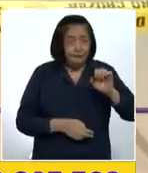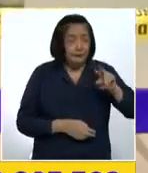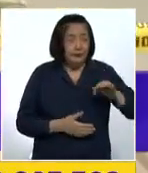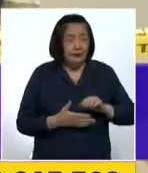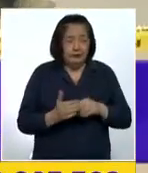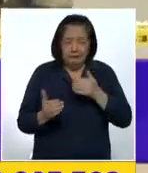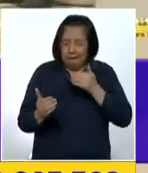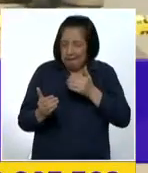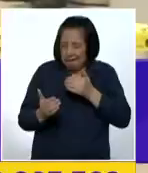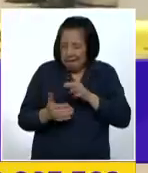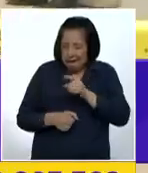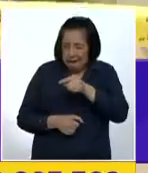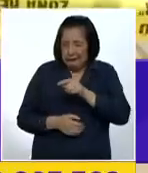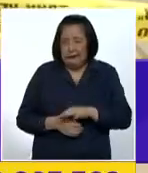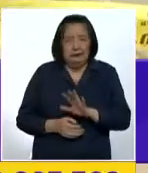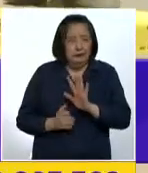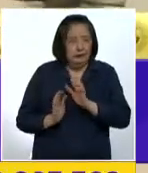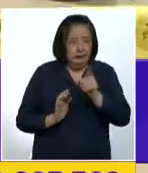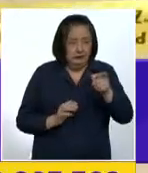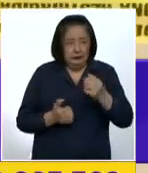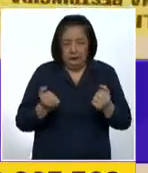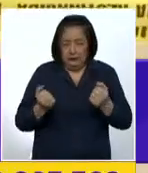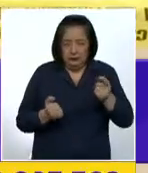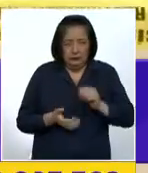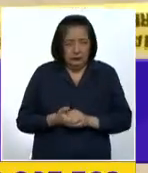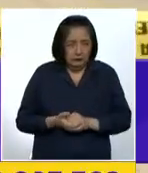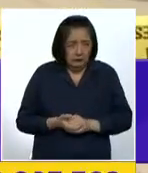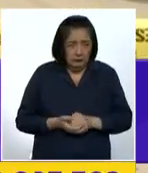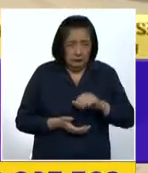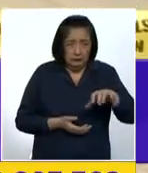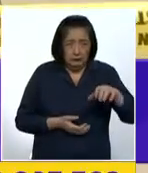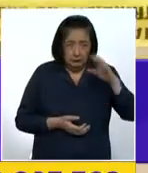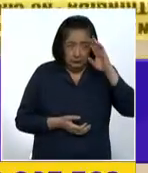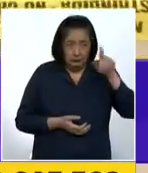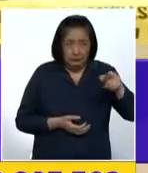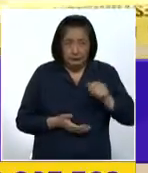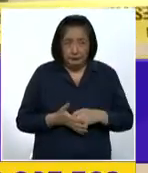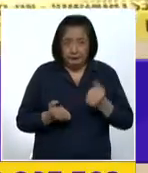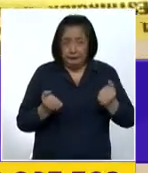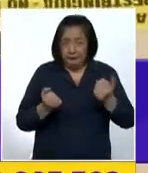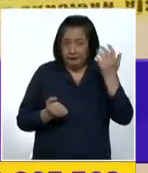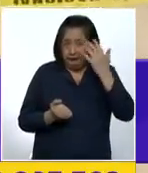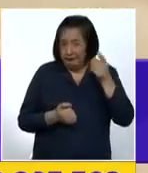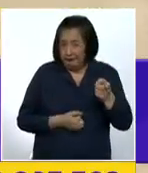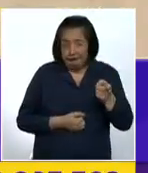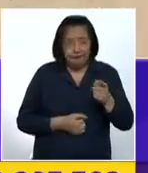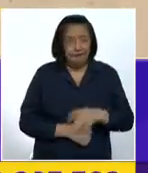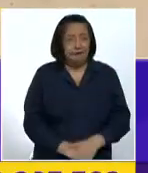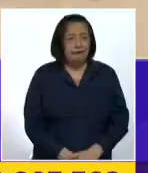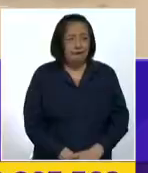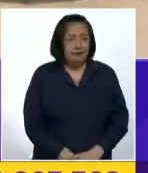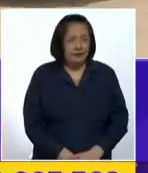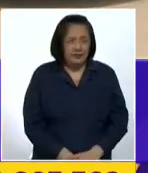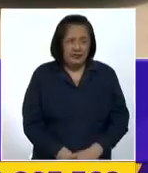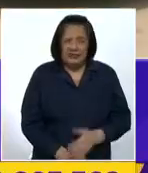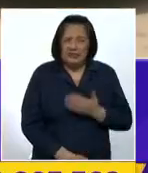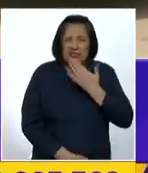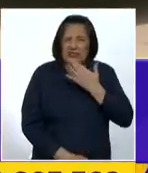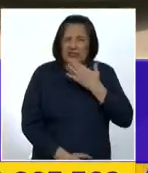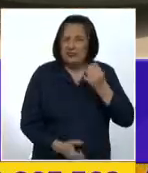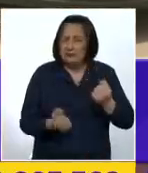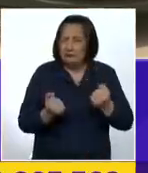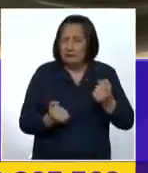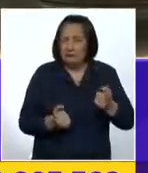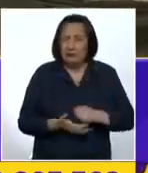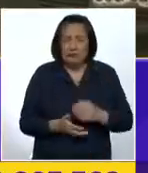aquí a 5 minutos, este vehículo, cerca de la DIPROVE del Callao, este vehículo negro que iba siendo manejado por